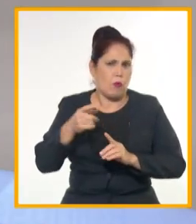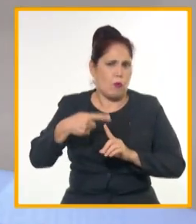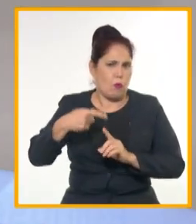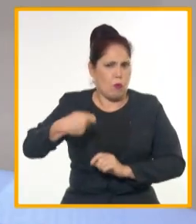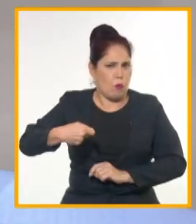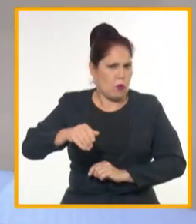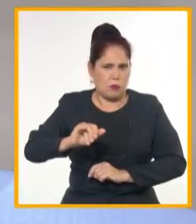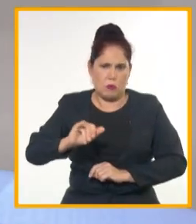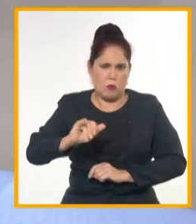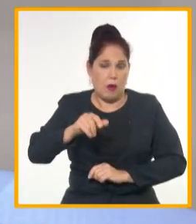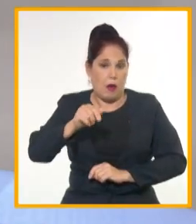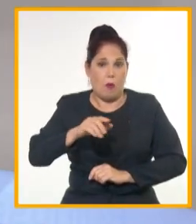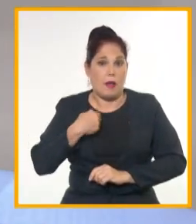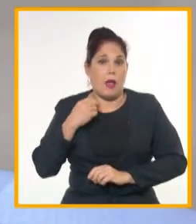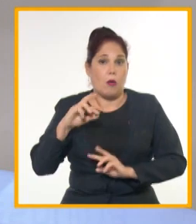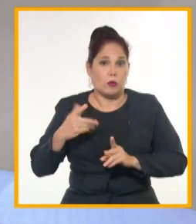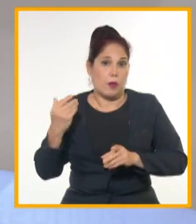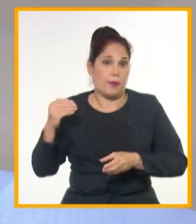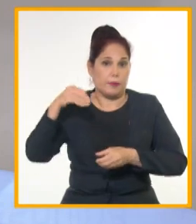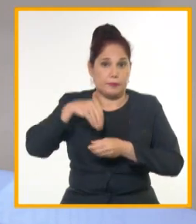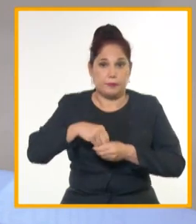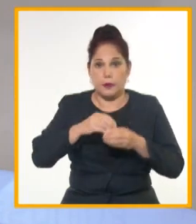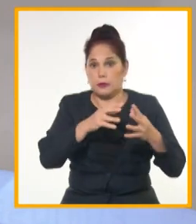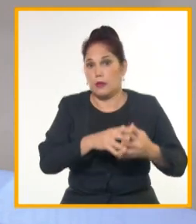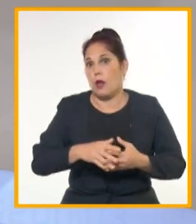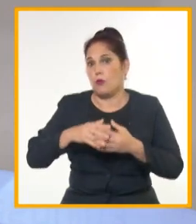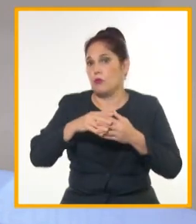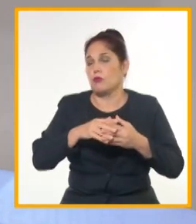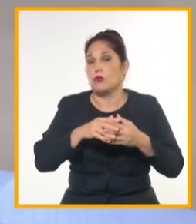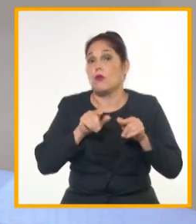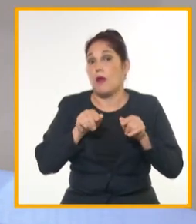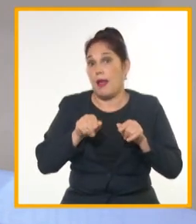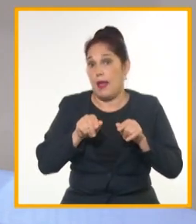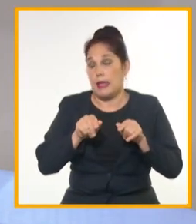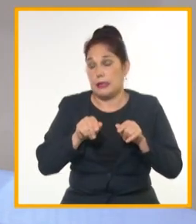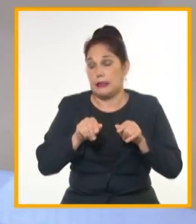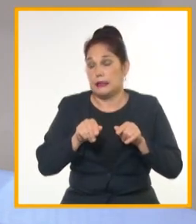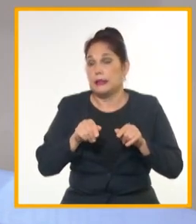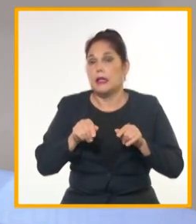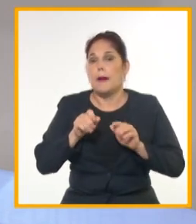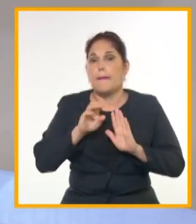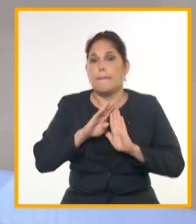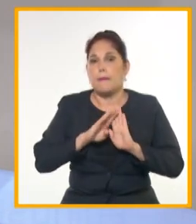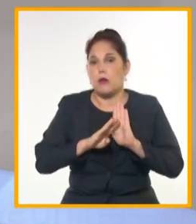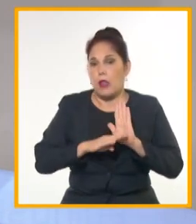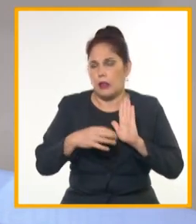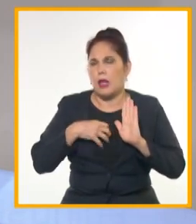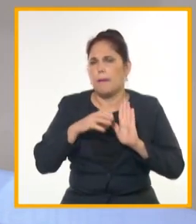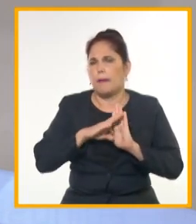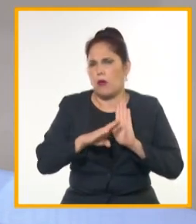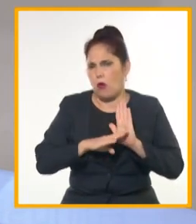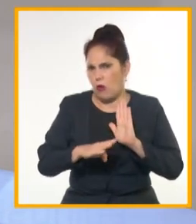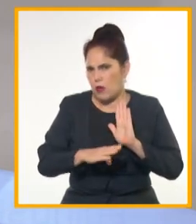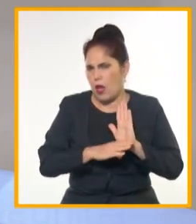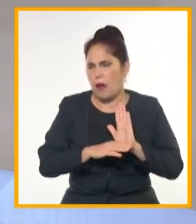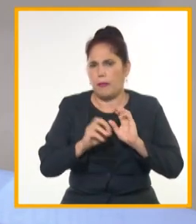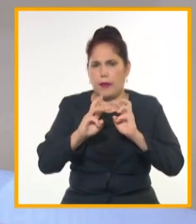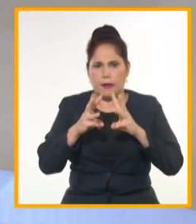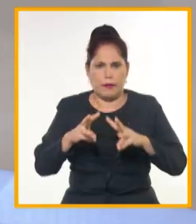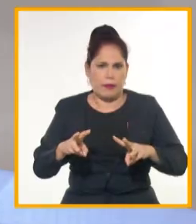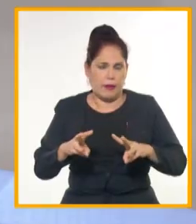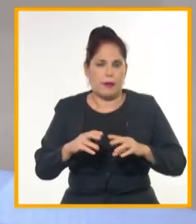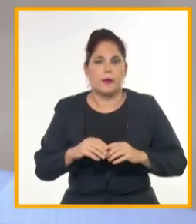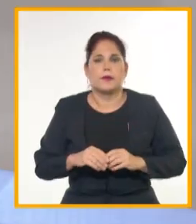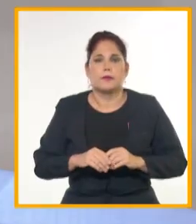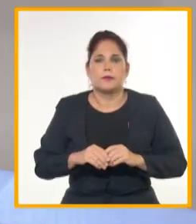y que ahora ha regresado, apareció en uno de los programas que tiene mucha audiencia en redes sociales con Chris Cuomo,